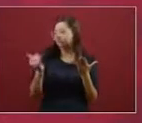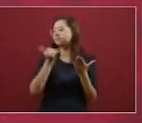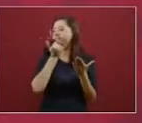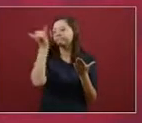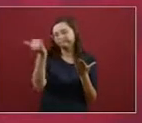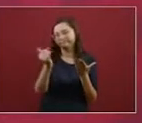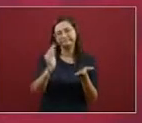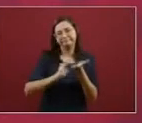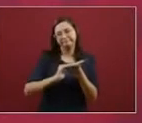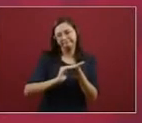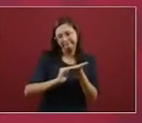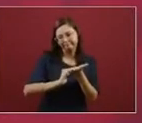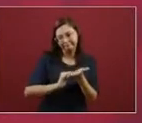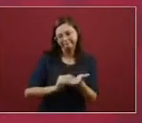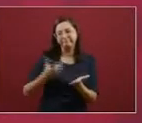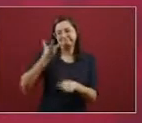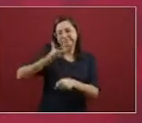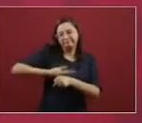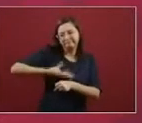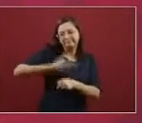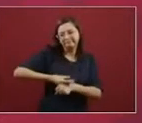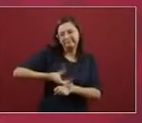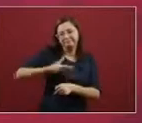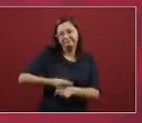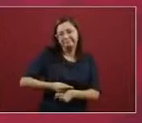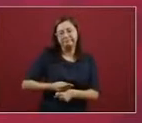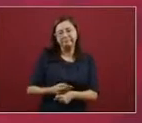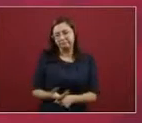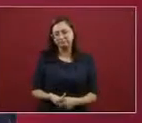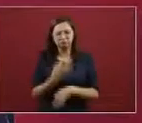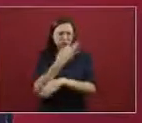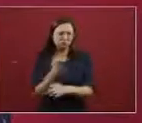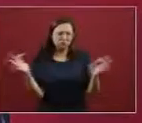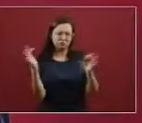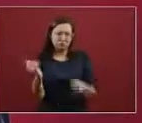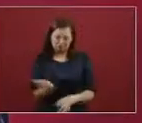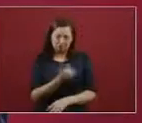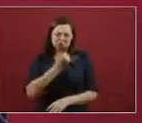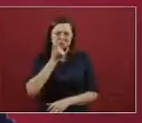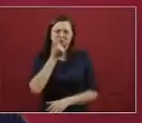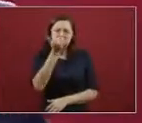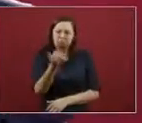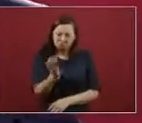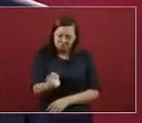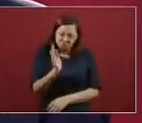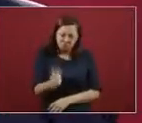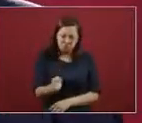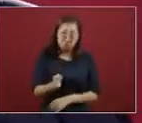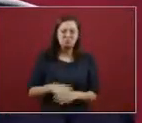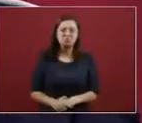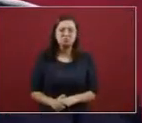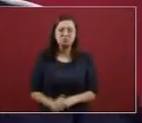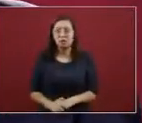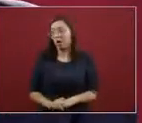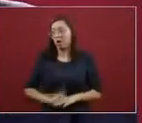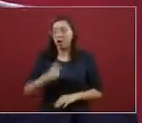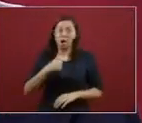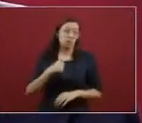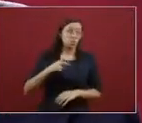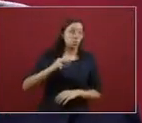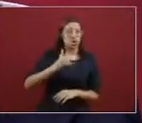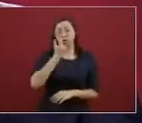rectificar y decir este nos equivocamos no hay que caer en la autocomplacencia entonces